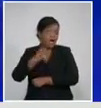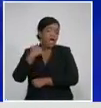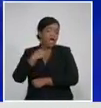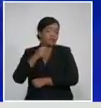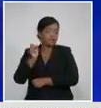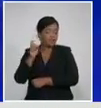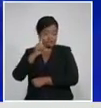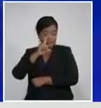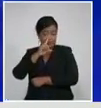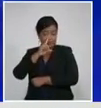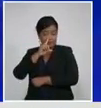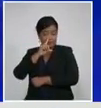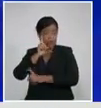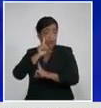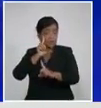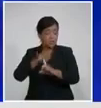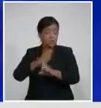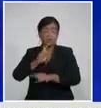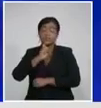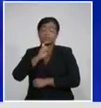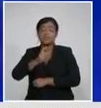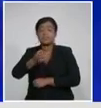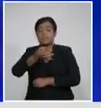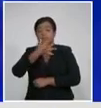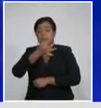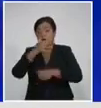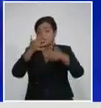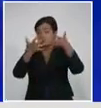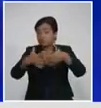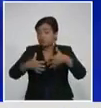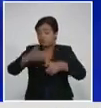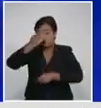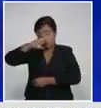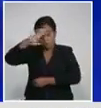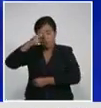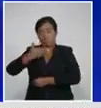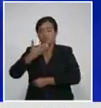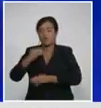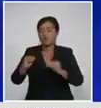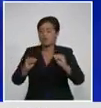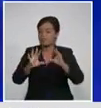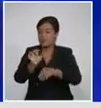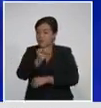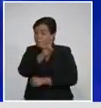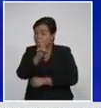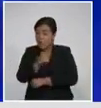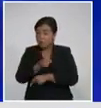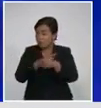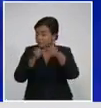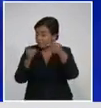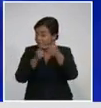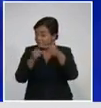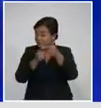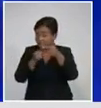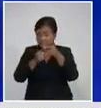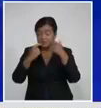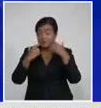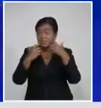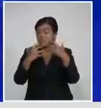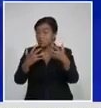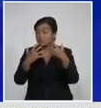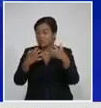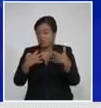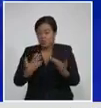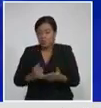reto para la industria biofarmacéutica cubana. Los buenos días, y la primera pregunta creo que se impone en nuestro diálogo sería: